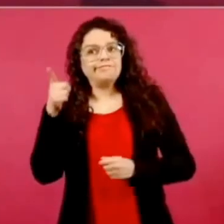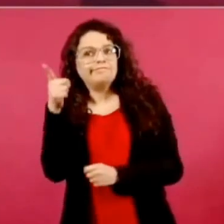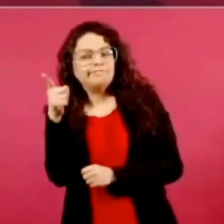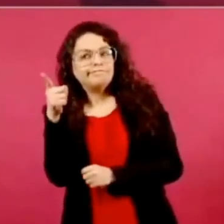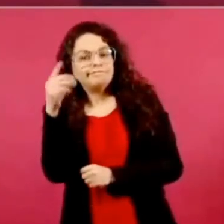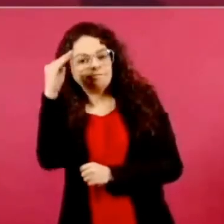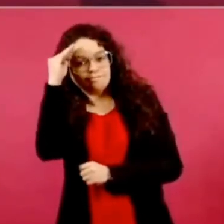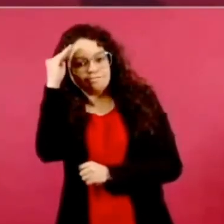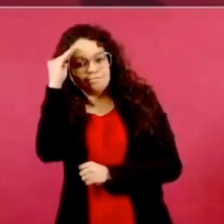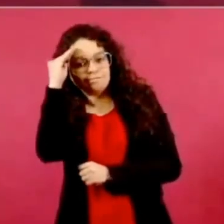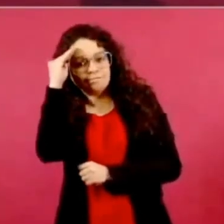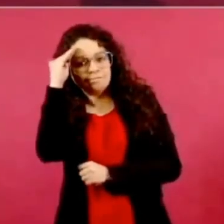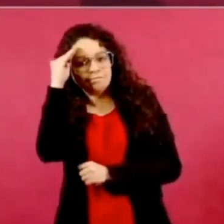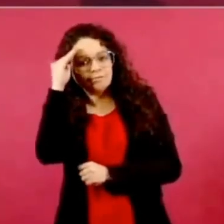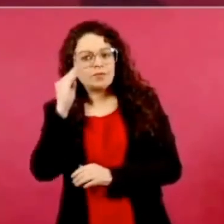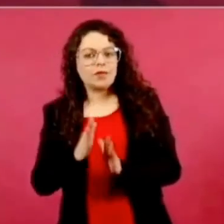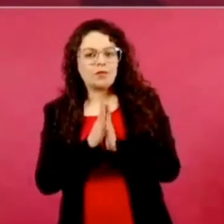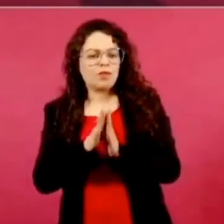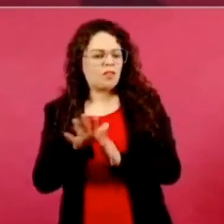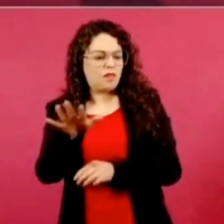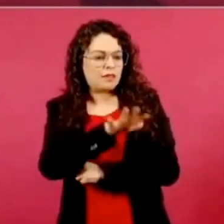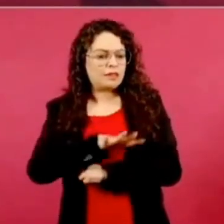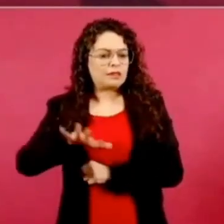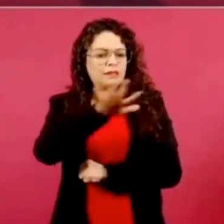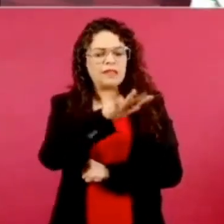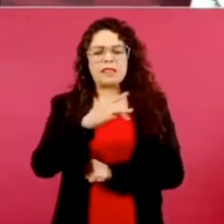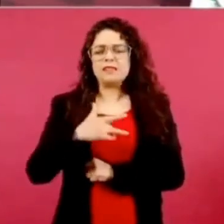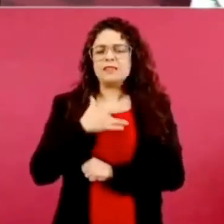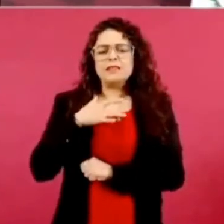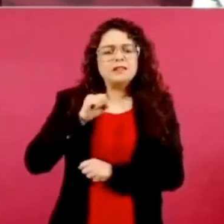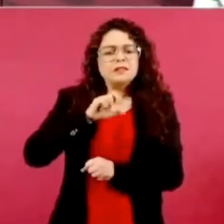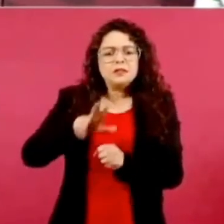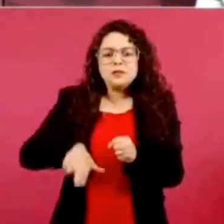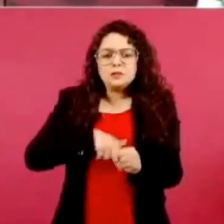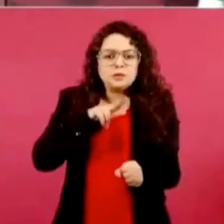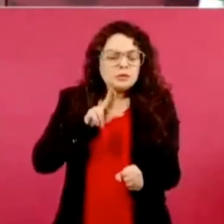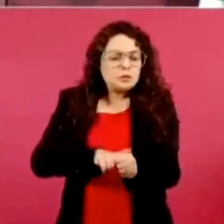aceptara como algo normal. Como decía